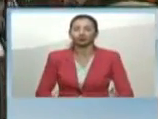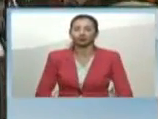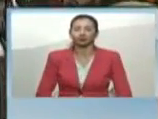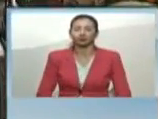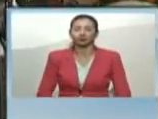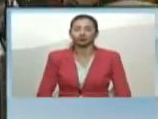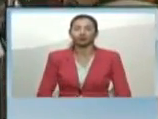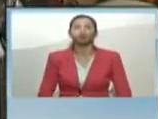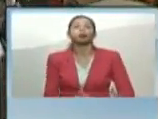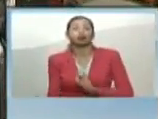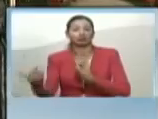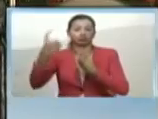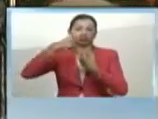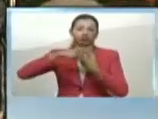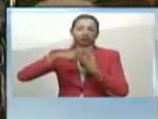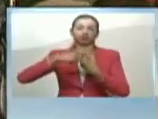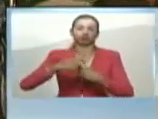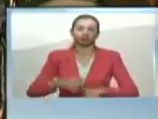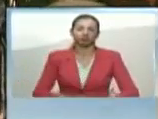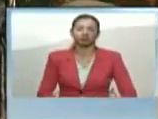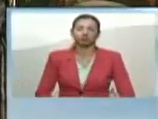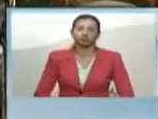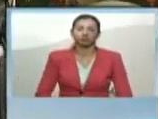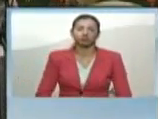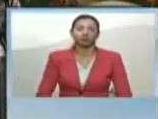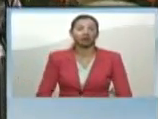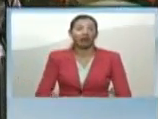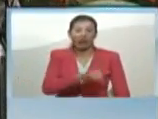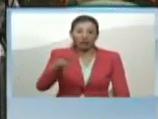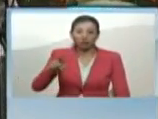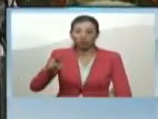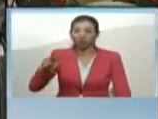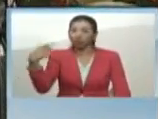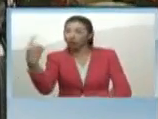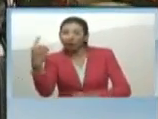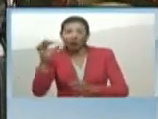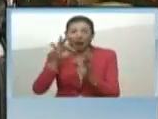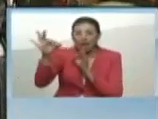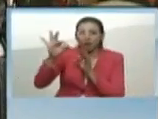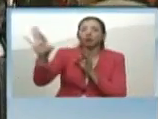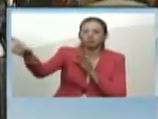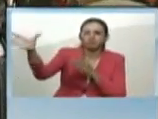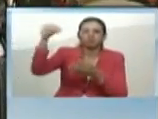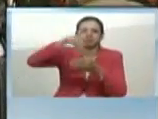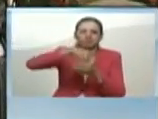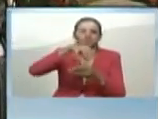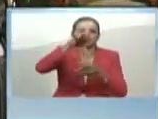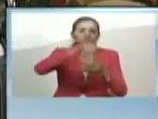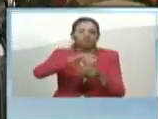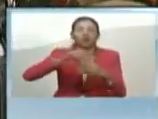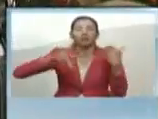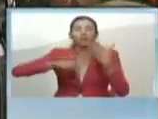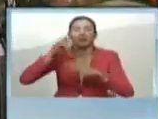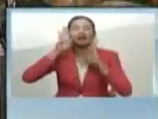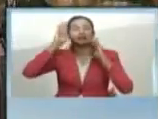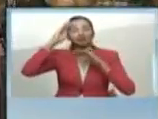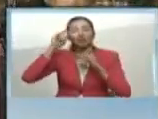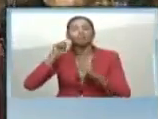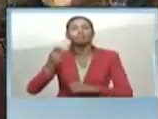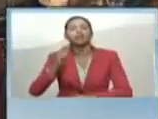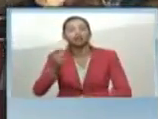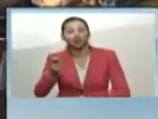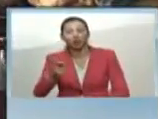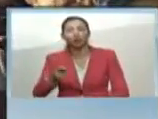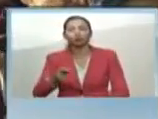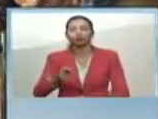E incorporarlos. E incorporarlos. A todos los planes. A todos los planes. De atención. De atención. Pensiones.